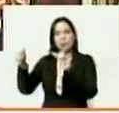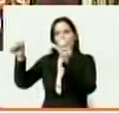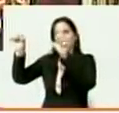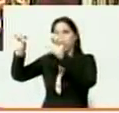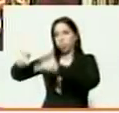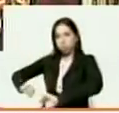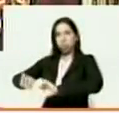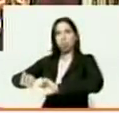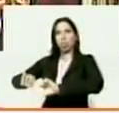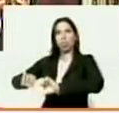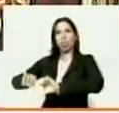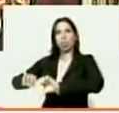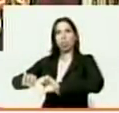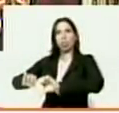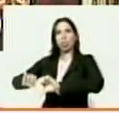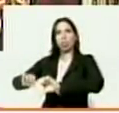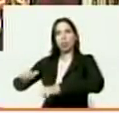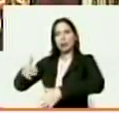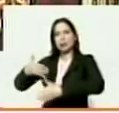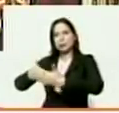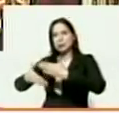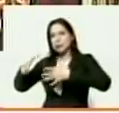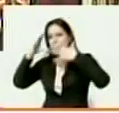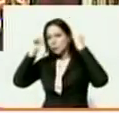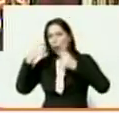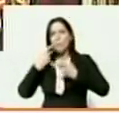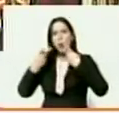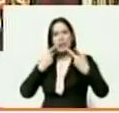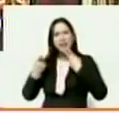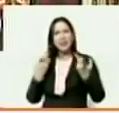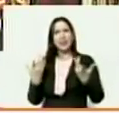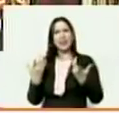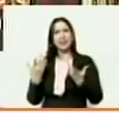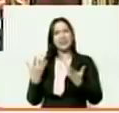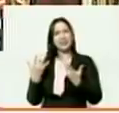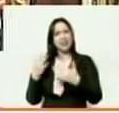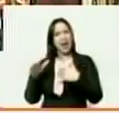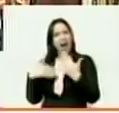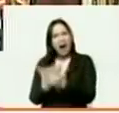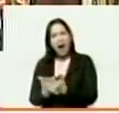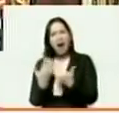tanto la relación diplomática, política, a llegar hasta el nivel